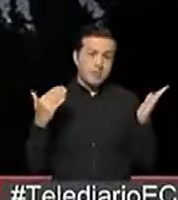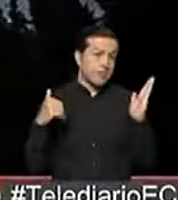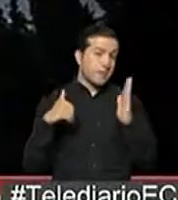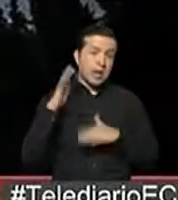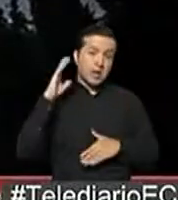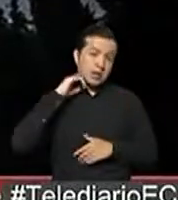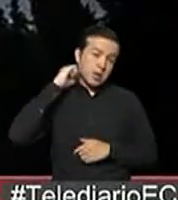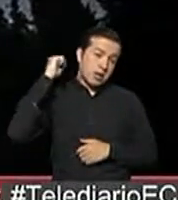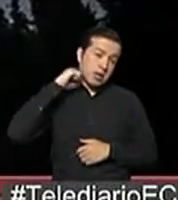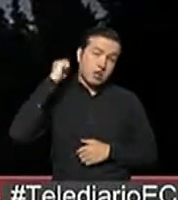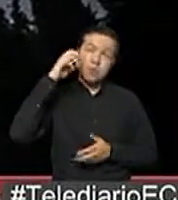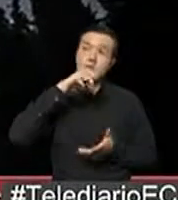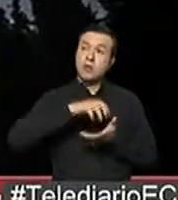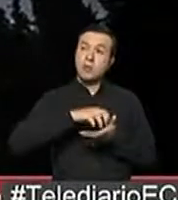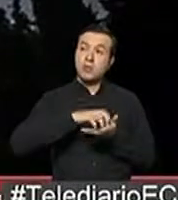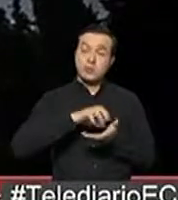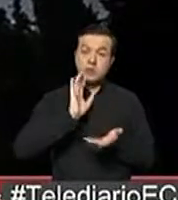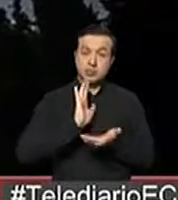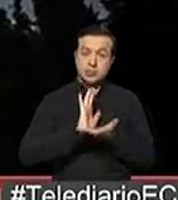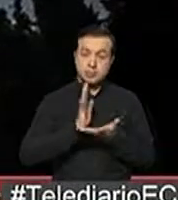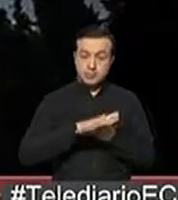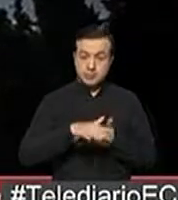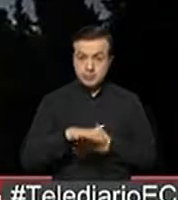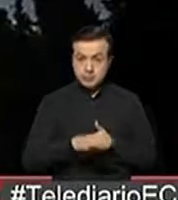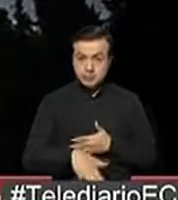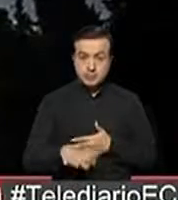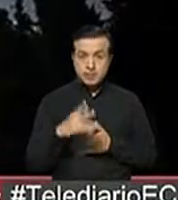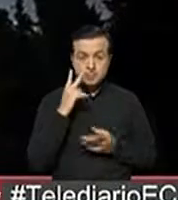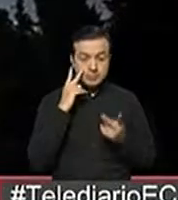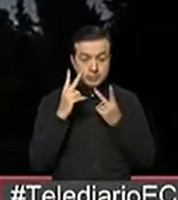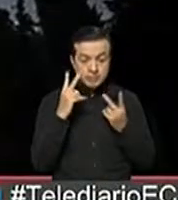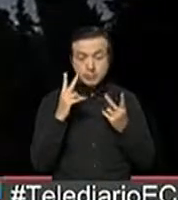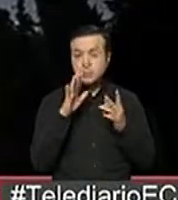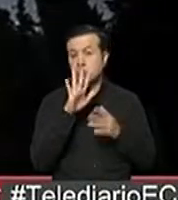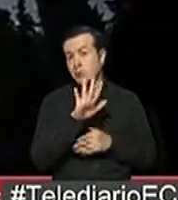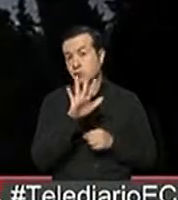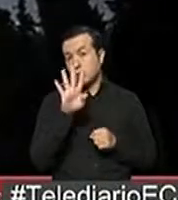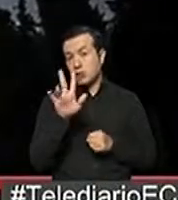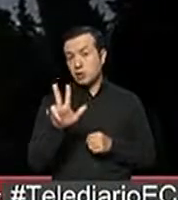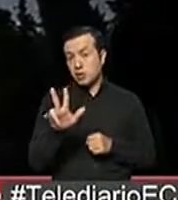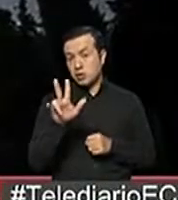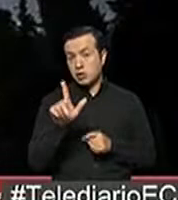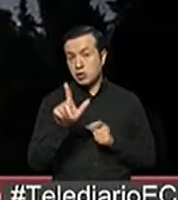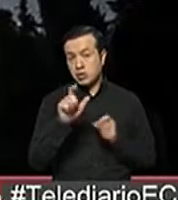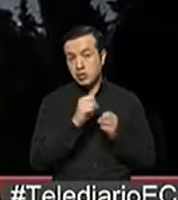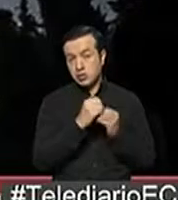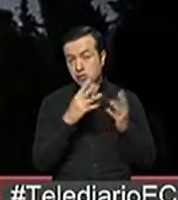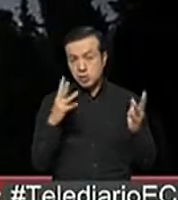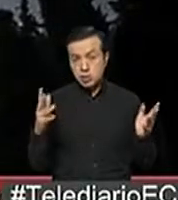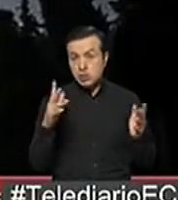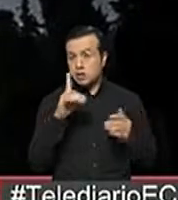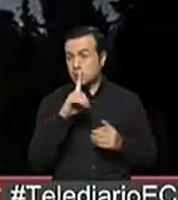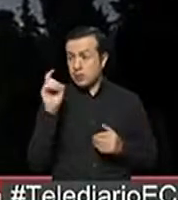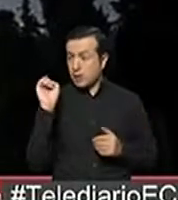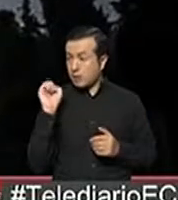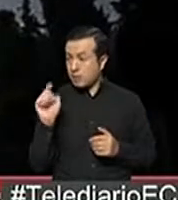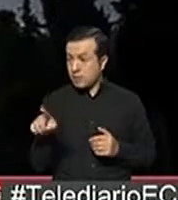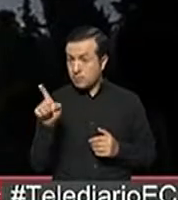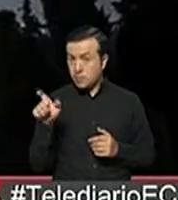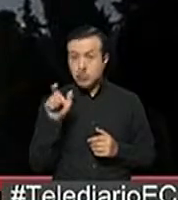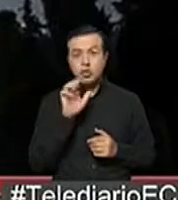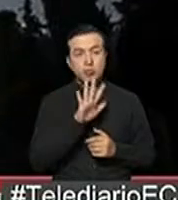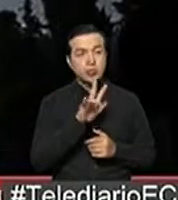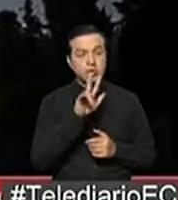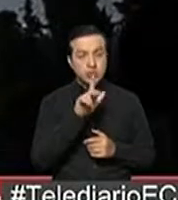se registra en la provincia de Zamora Chinchipe, donde se reporta 53 casos por cada 100.000 adolescentes, seguida